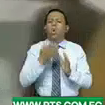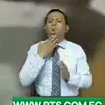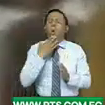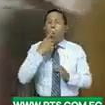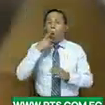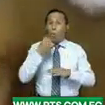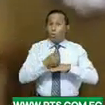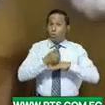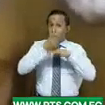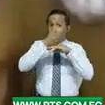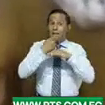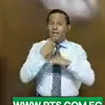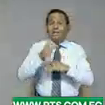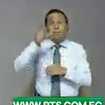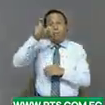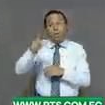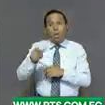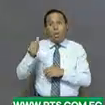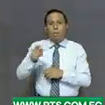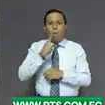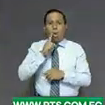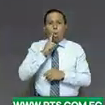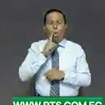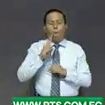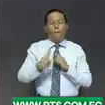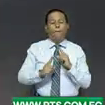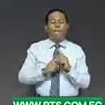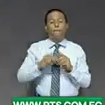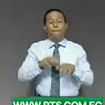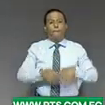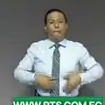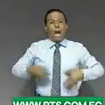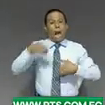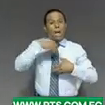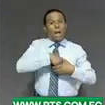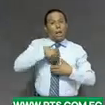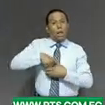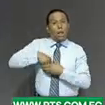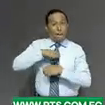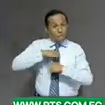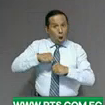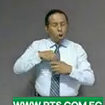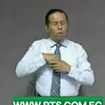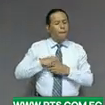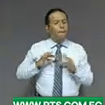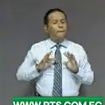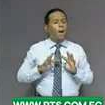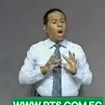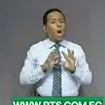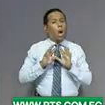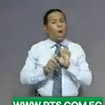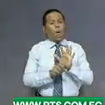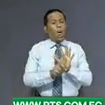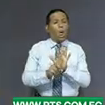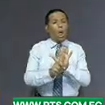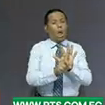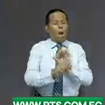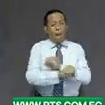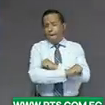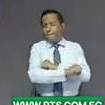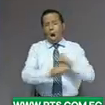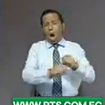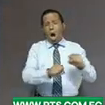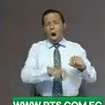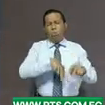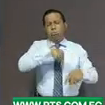mezquita, un terrorista suicida se unió a ellos en la ceremonia y detonó los explosivos.